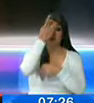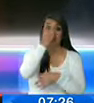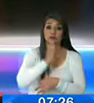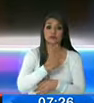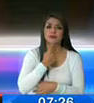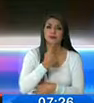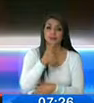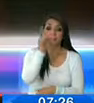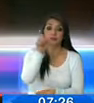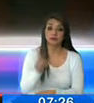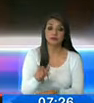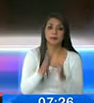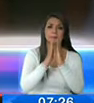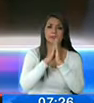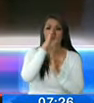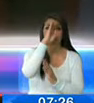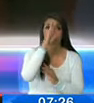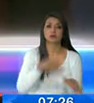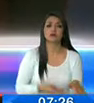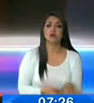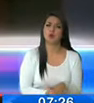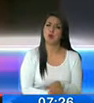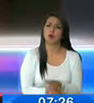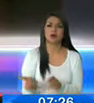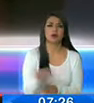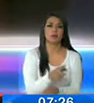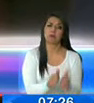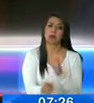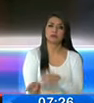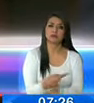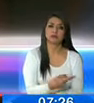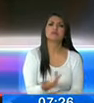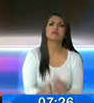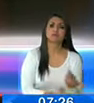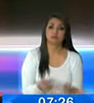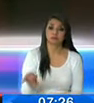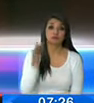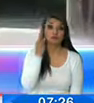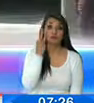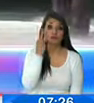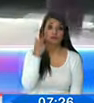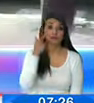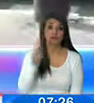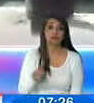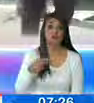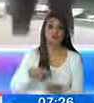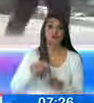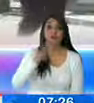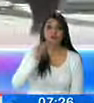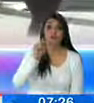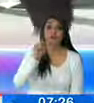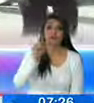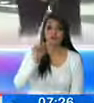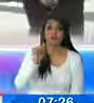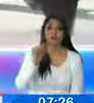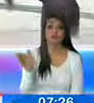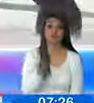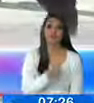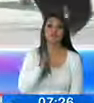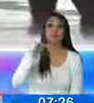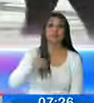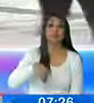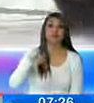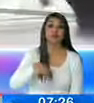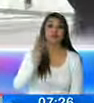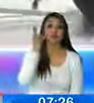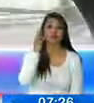una de las personas que pedían pases policiales era precisamente la doctora Tania Moreno Romero. Y este martes la legisladora Cristina Reyes